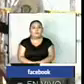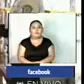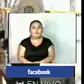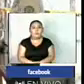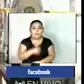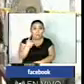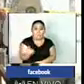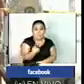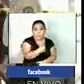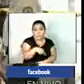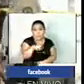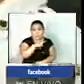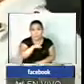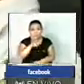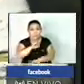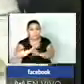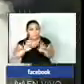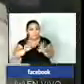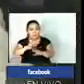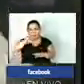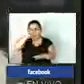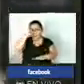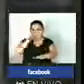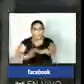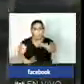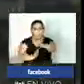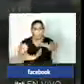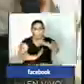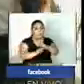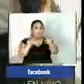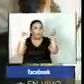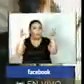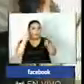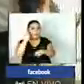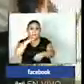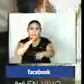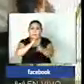Ellos no han detenido sus labores a pesar de la pandemia